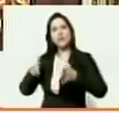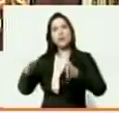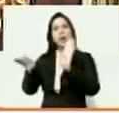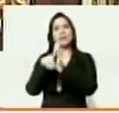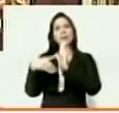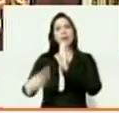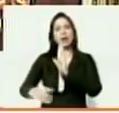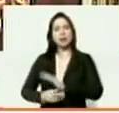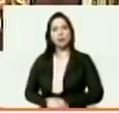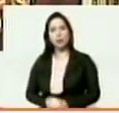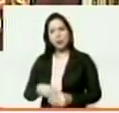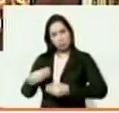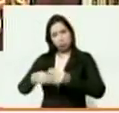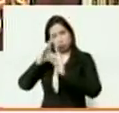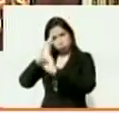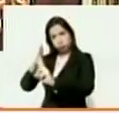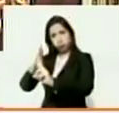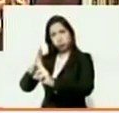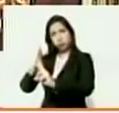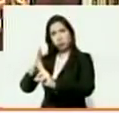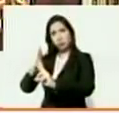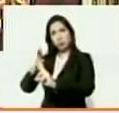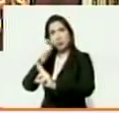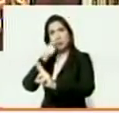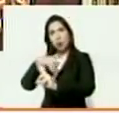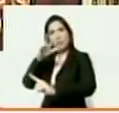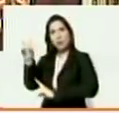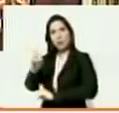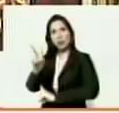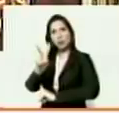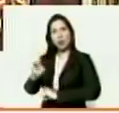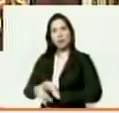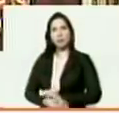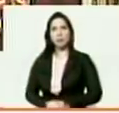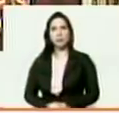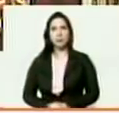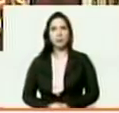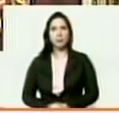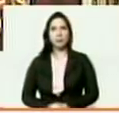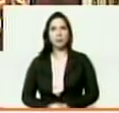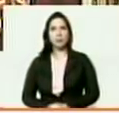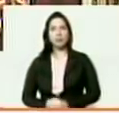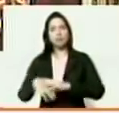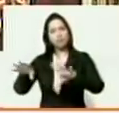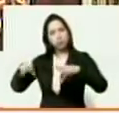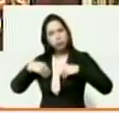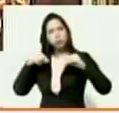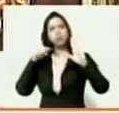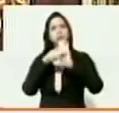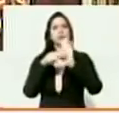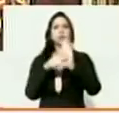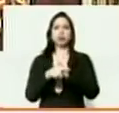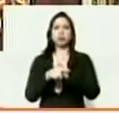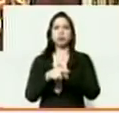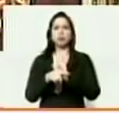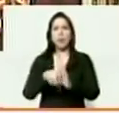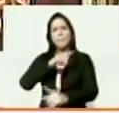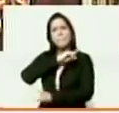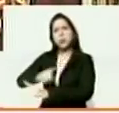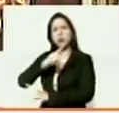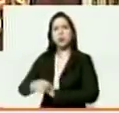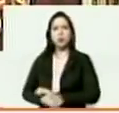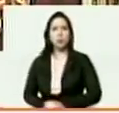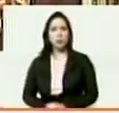derecho, se haga respetar al pueblo de Venezuela y se tomen medidas punitivas contra